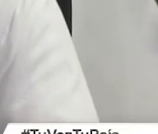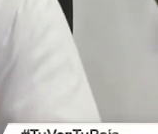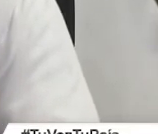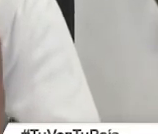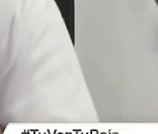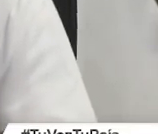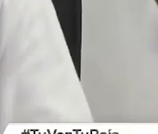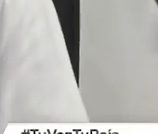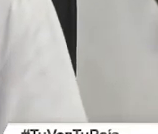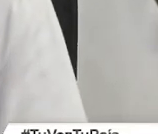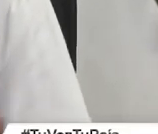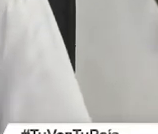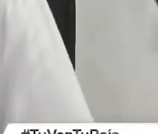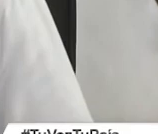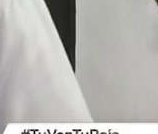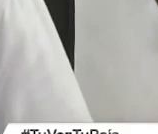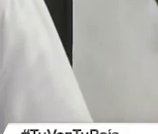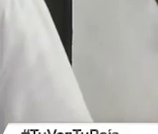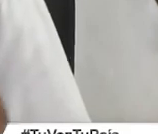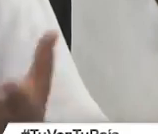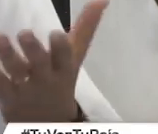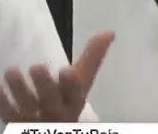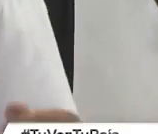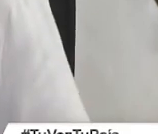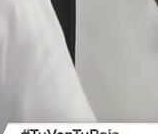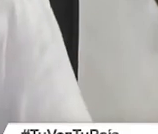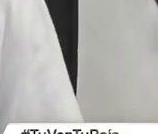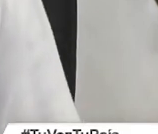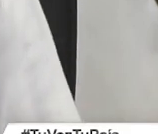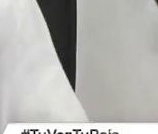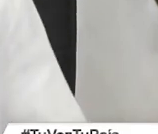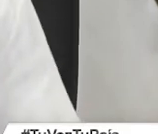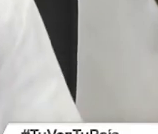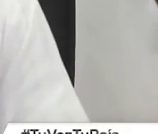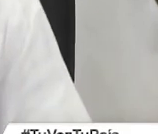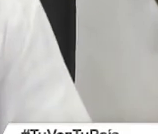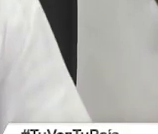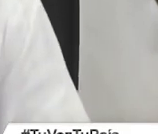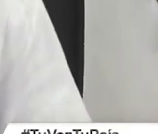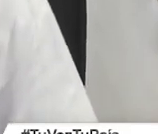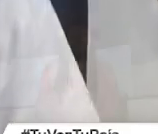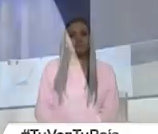de comunicación en los que trató varios temas de interés nacional.